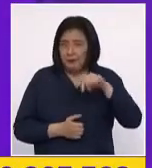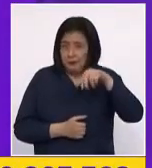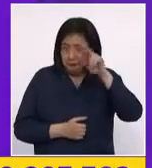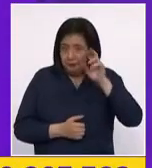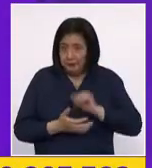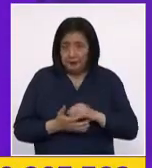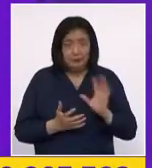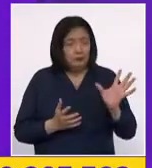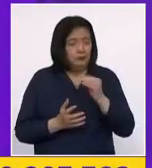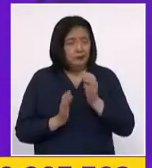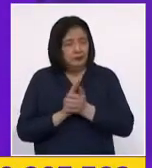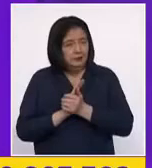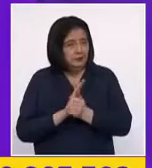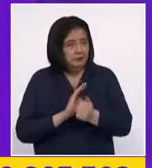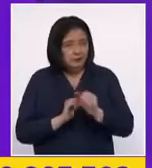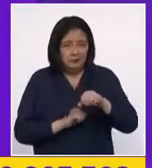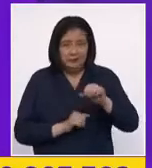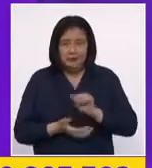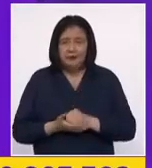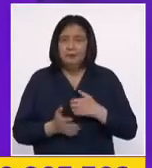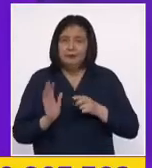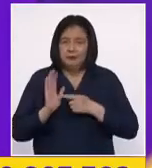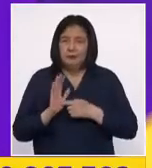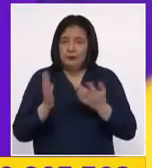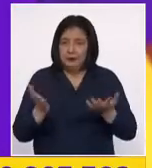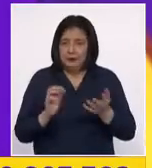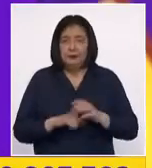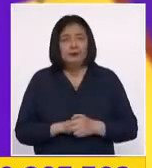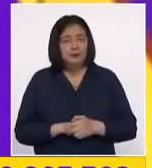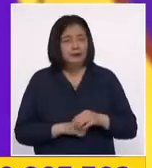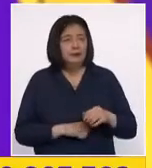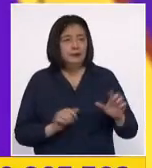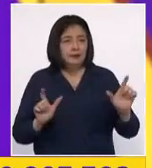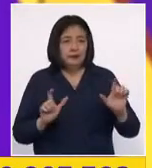país, todo el talento, por supuesto, los vamos a mostrar por aquí, por Latina Televisión.